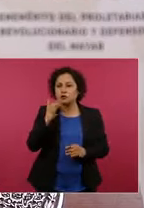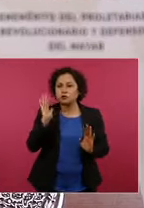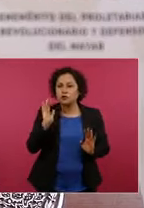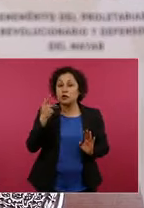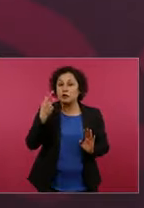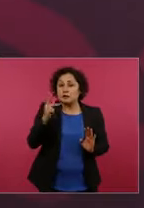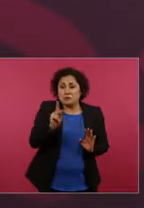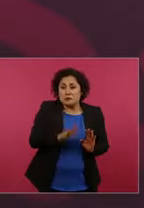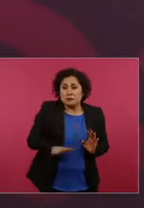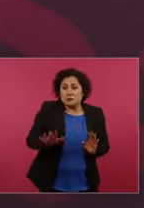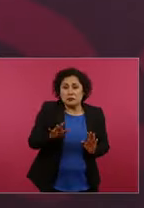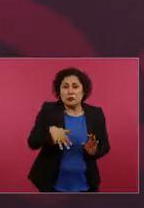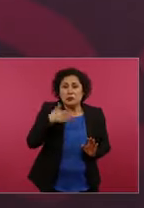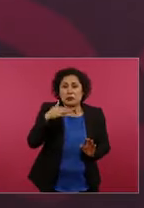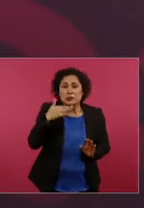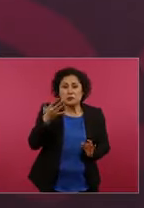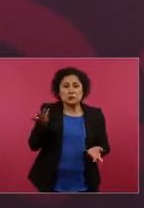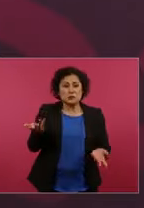corrupción al fin?